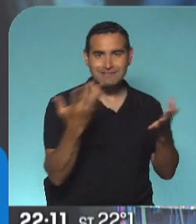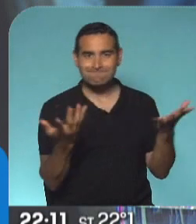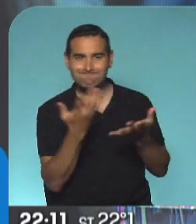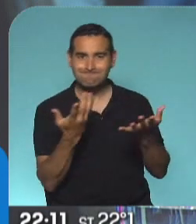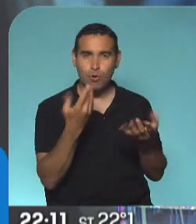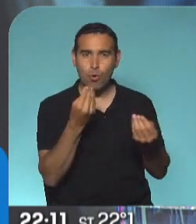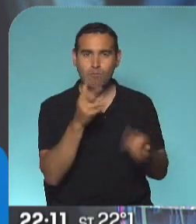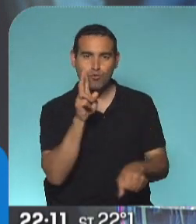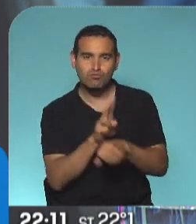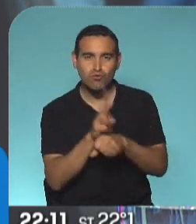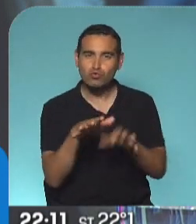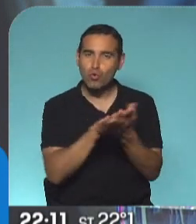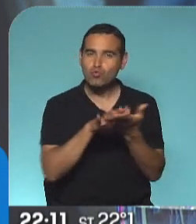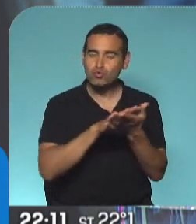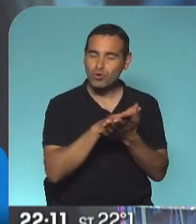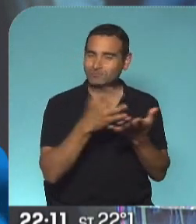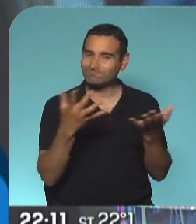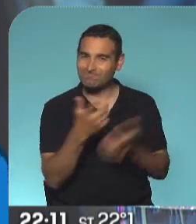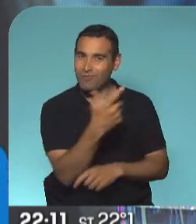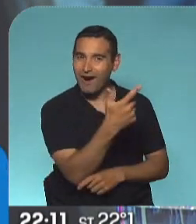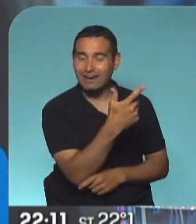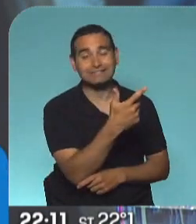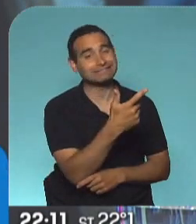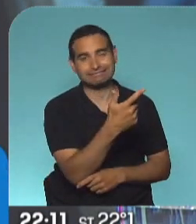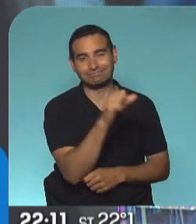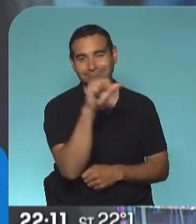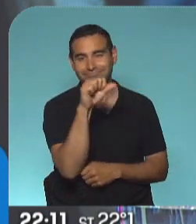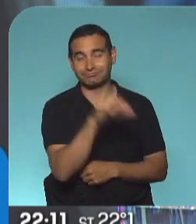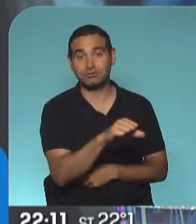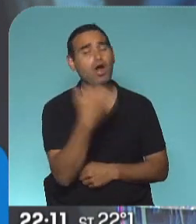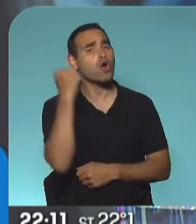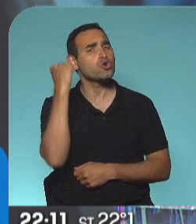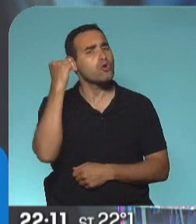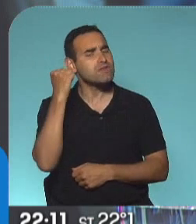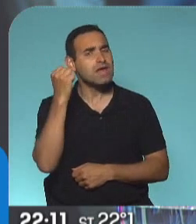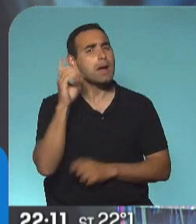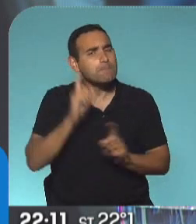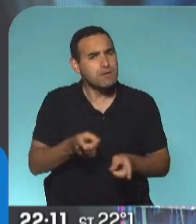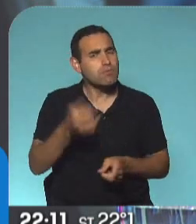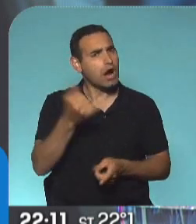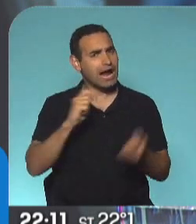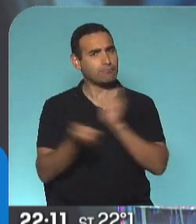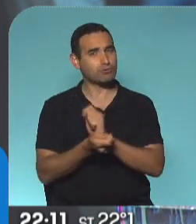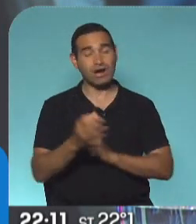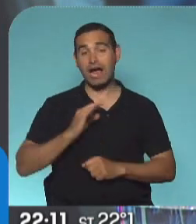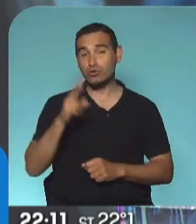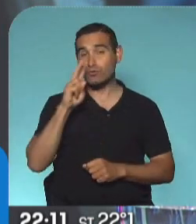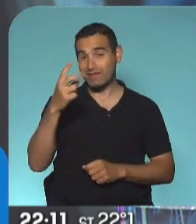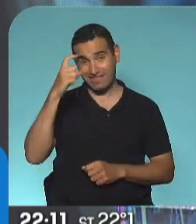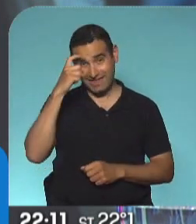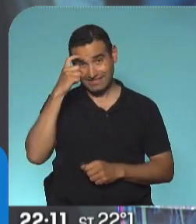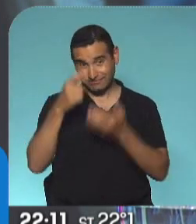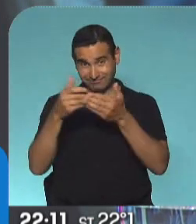la respuesta para este tema y evidentemente esto le produjo un desgaste. En la economía también hay un cambio notable. Hasta el año 2010